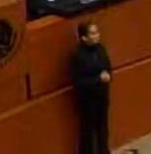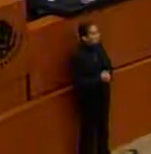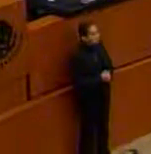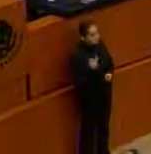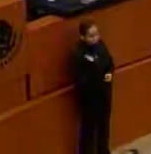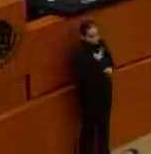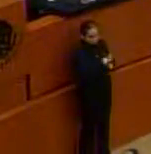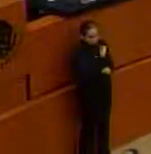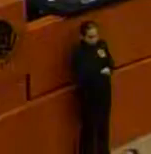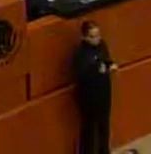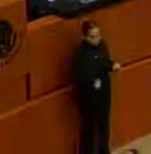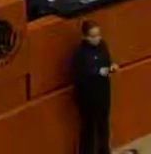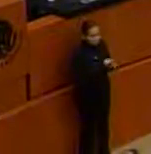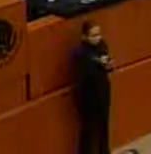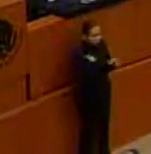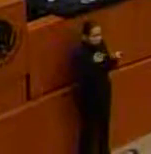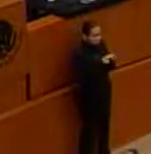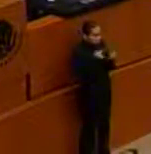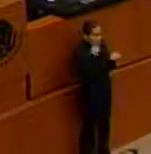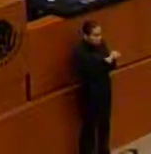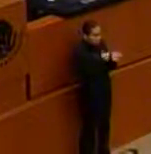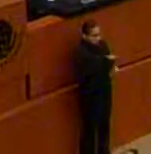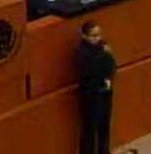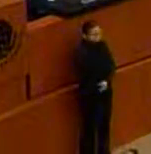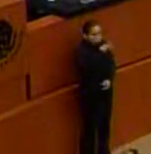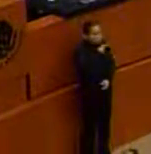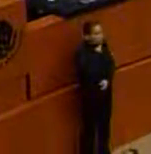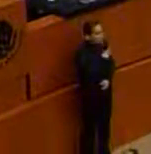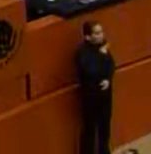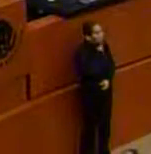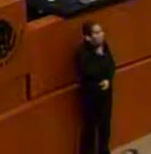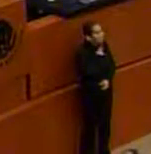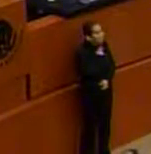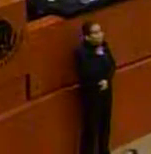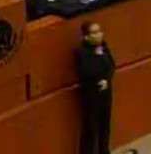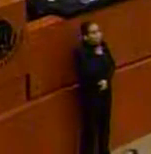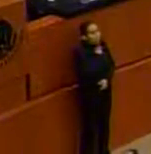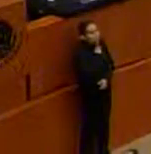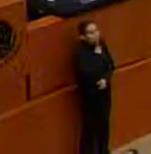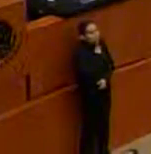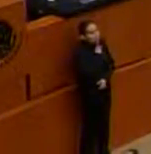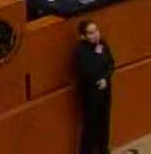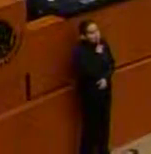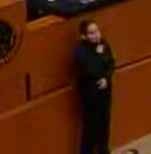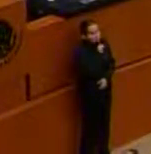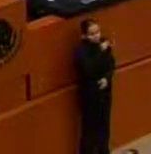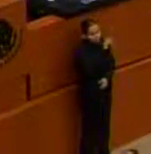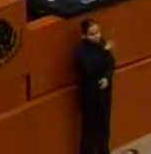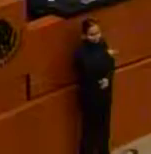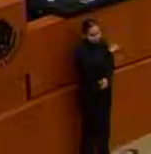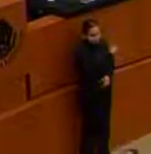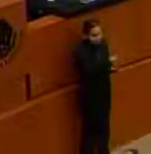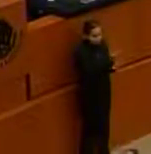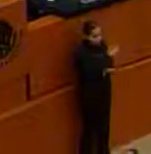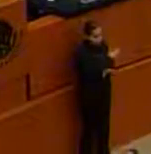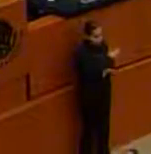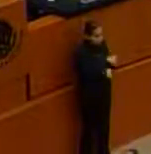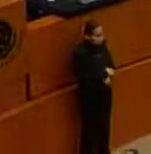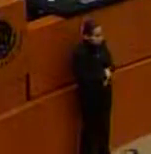Ahmadinejad, y contando con precios altos del petróleo, algo similar a lo que pasó en Alaska